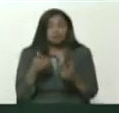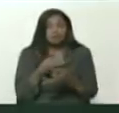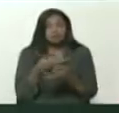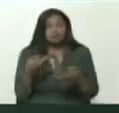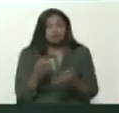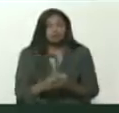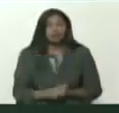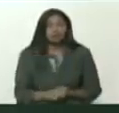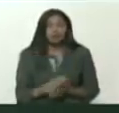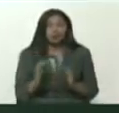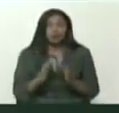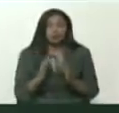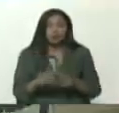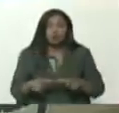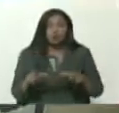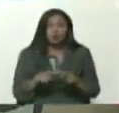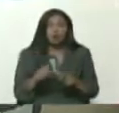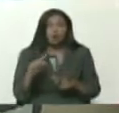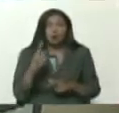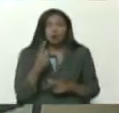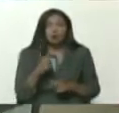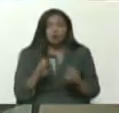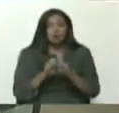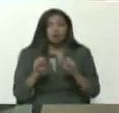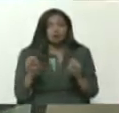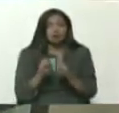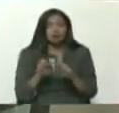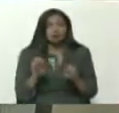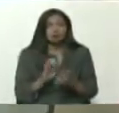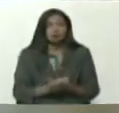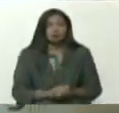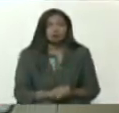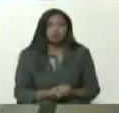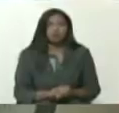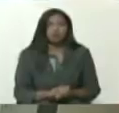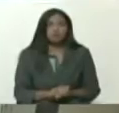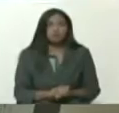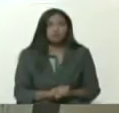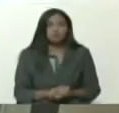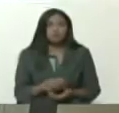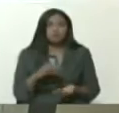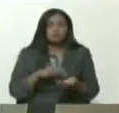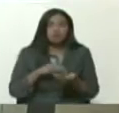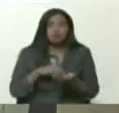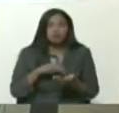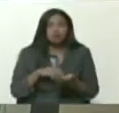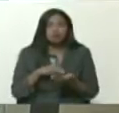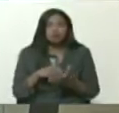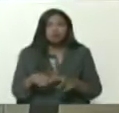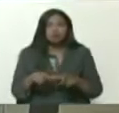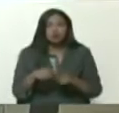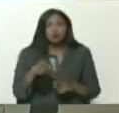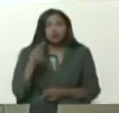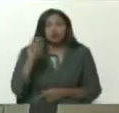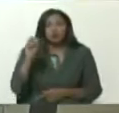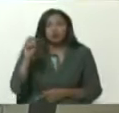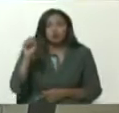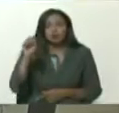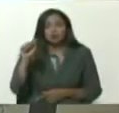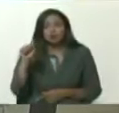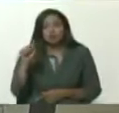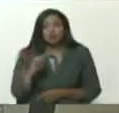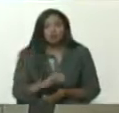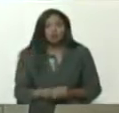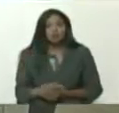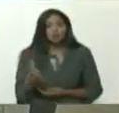pase a la Autoridad Única de Educación en Miranda, compañera profesora Rosa Becerra. Ella